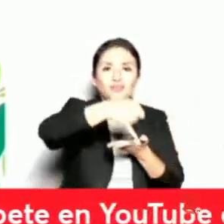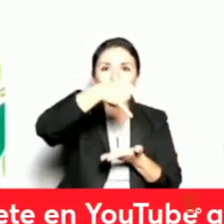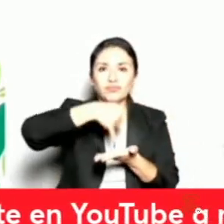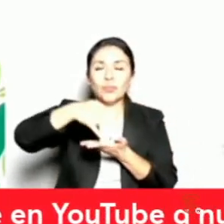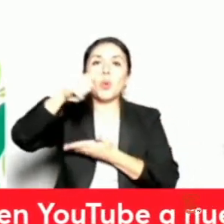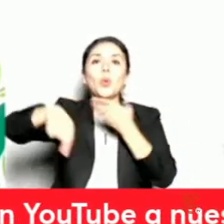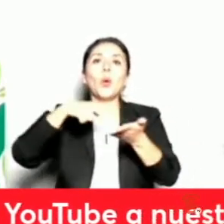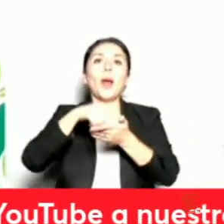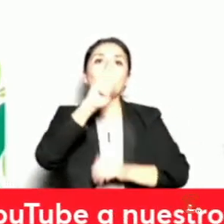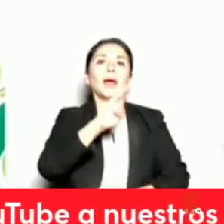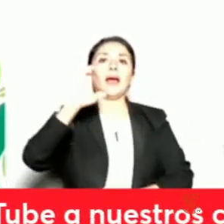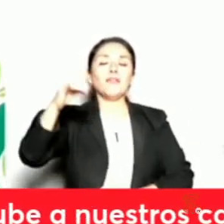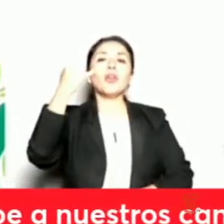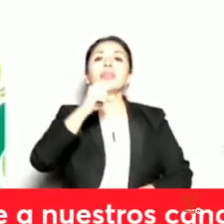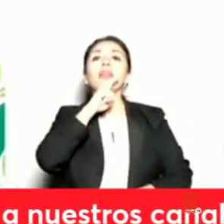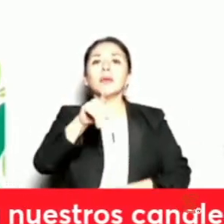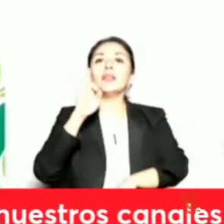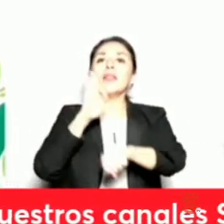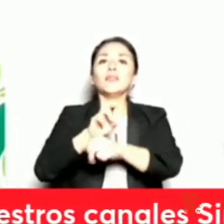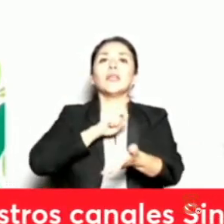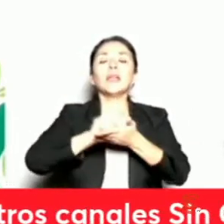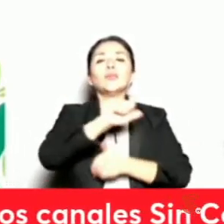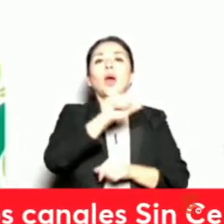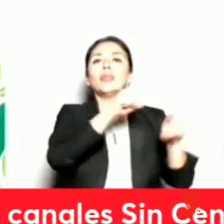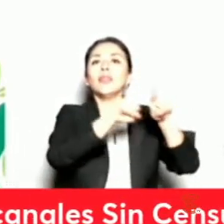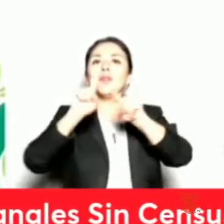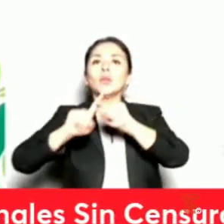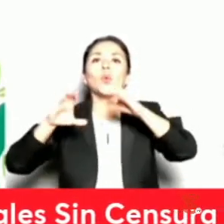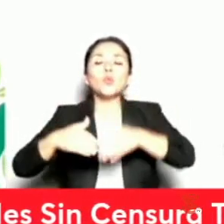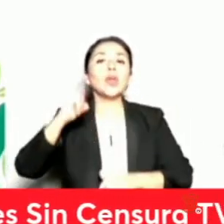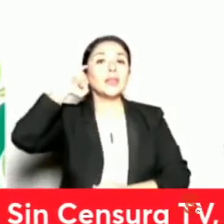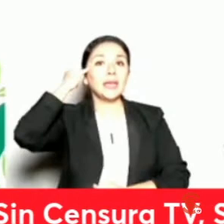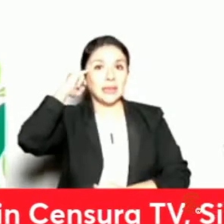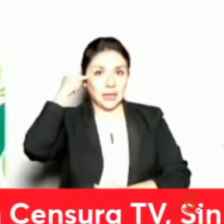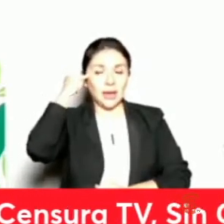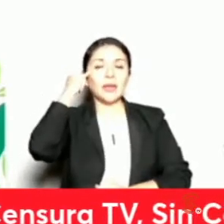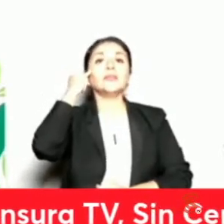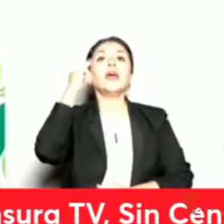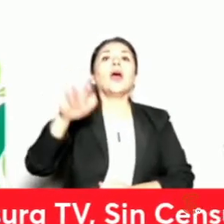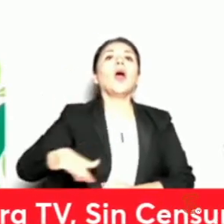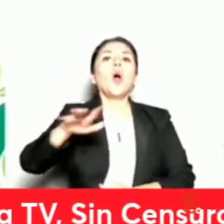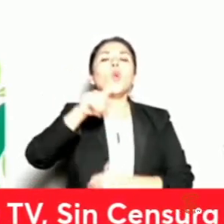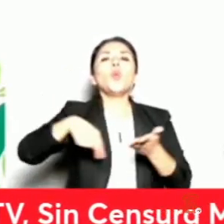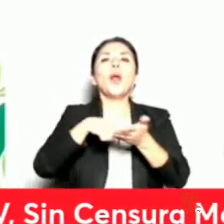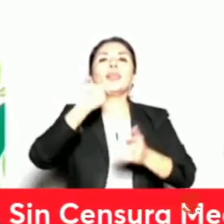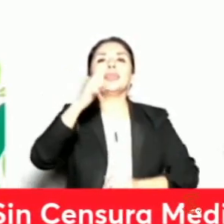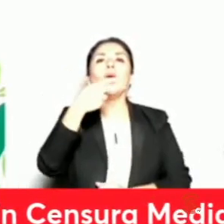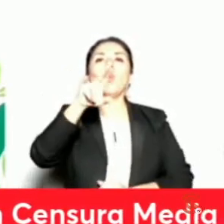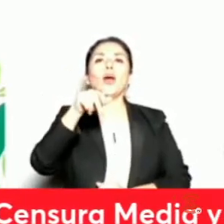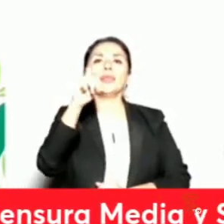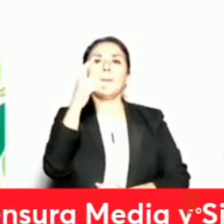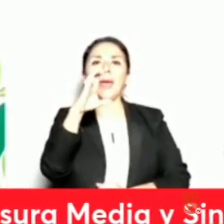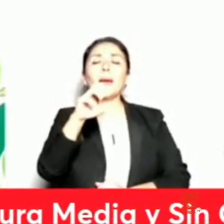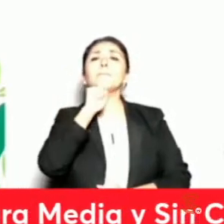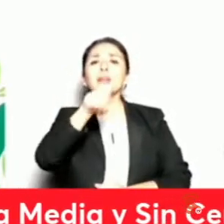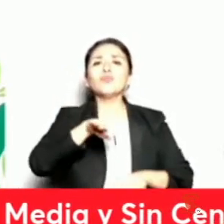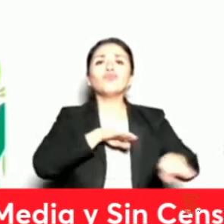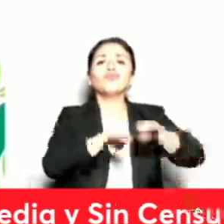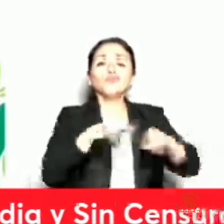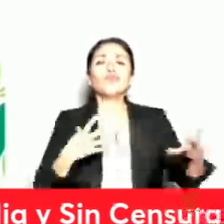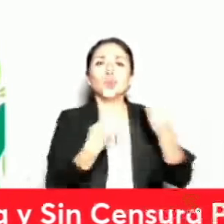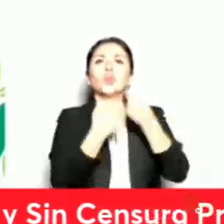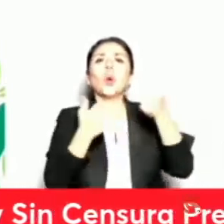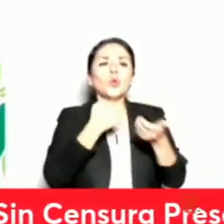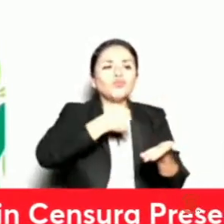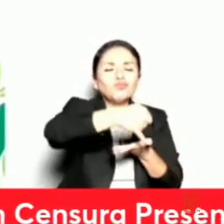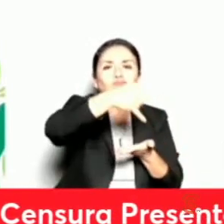Baja California, y en la defensa de los derechos de comunidades agrarias e indígenas en el istmo de Tehuantepec. De igual manera, ha trabajado con campesinos